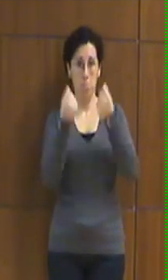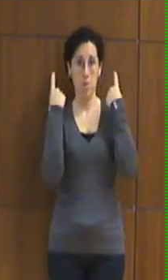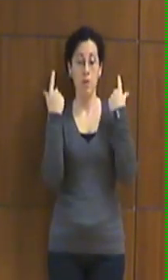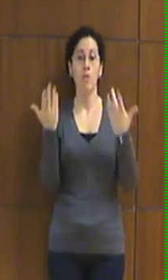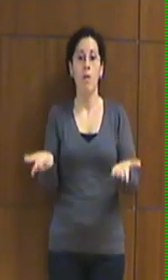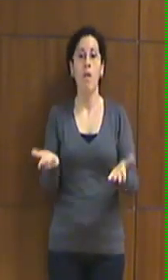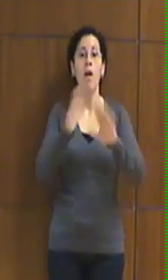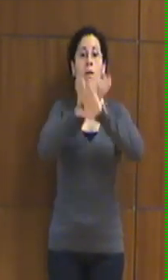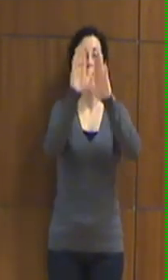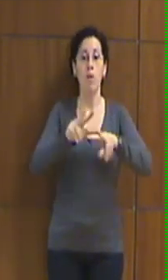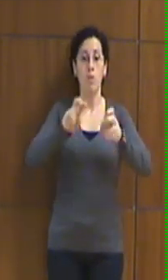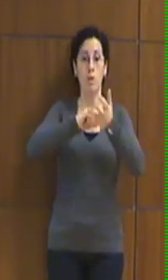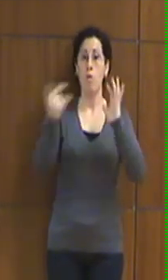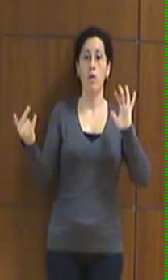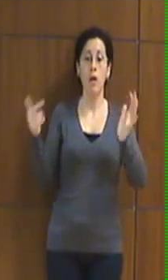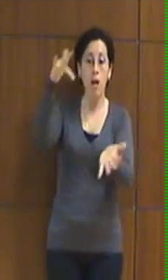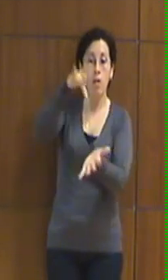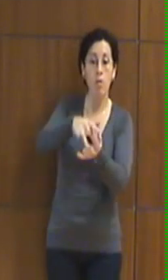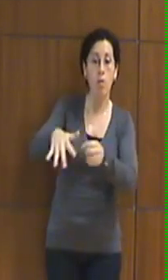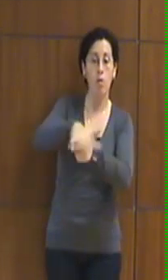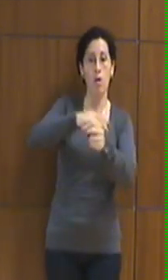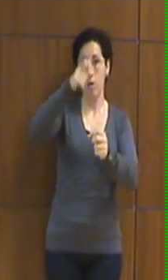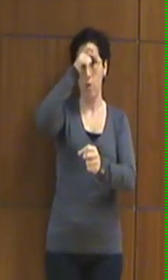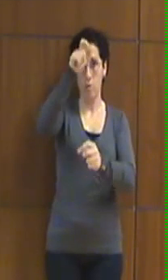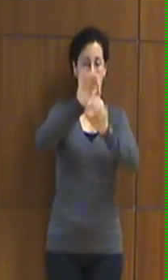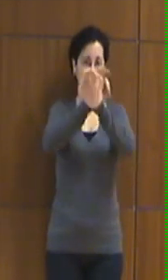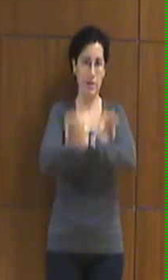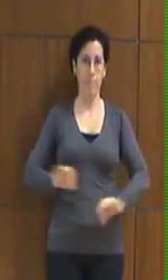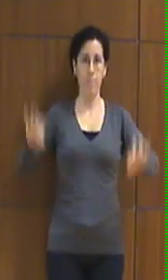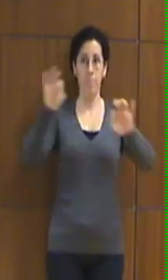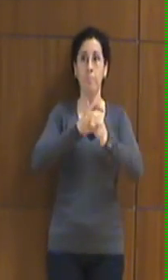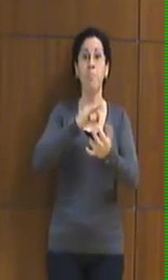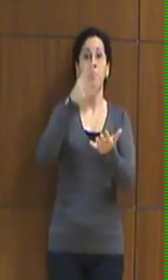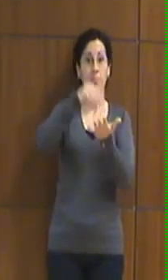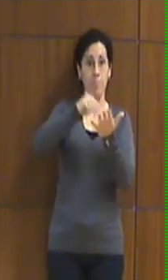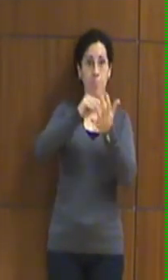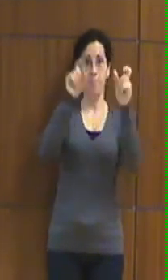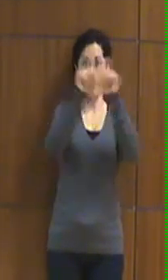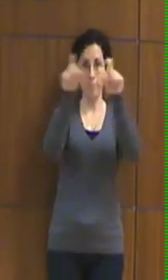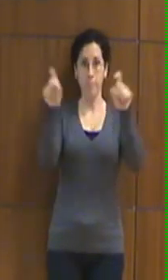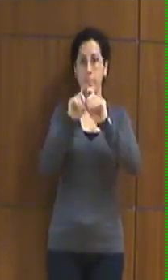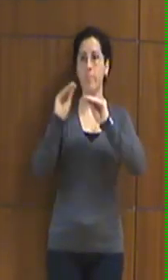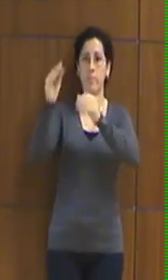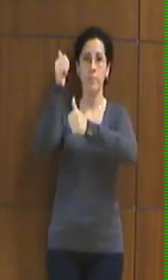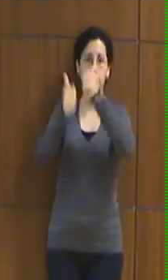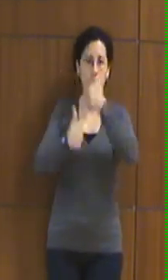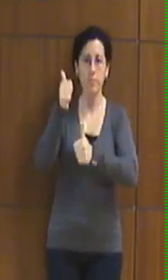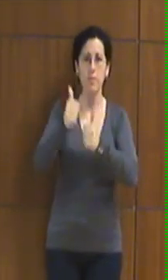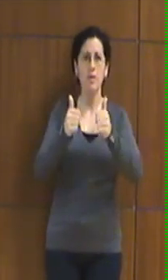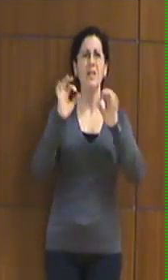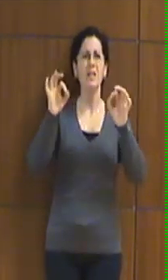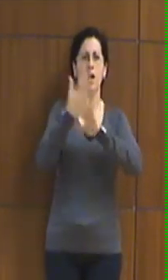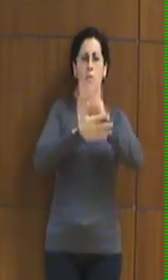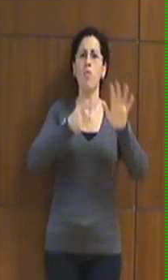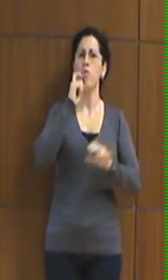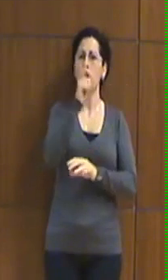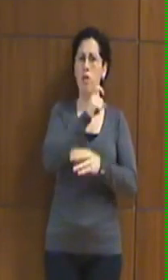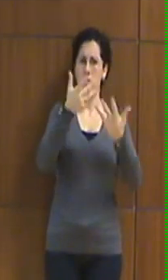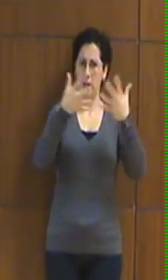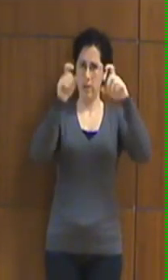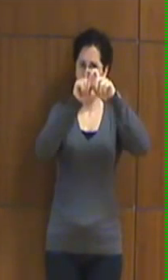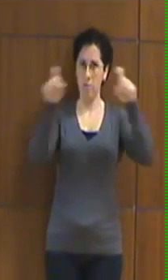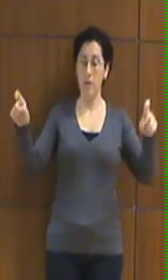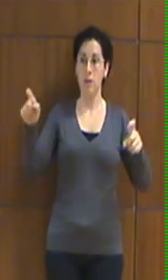tecnologías a los núcleos rurales. De hecho, hay grandes empresas que en sus concursos o en sus subvenciones son fundaciones de grandes empresas. Están primando